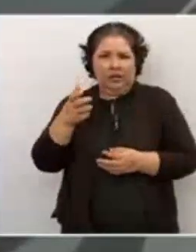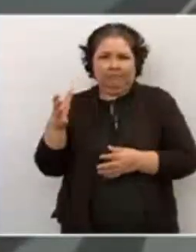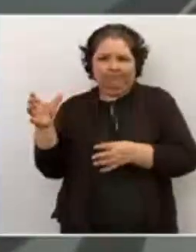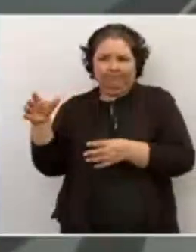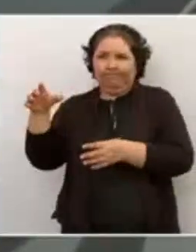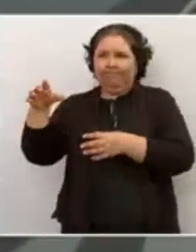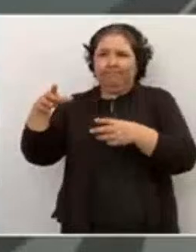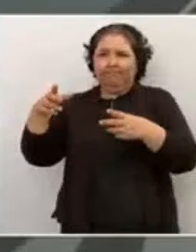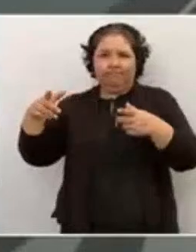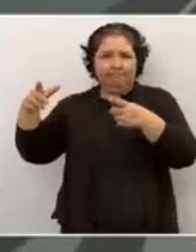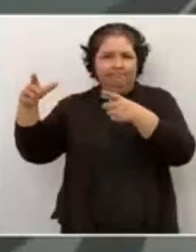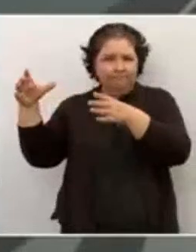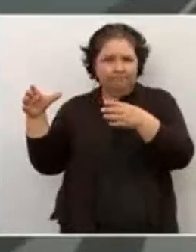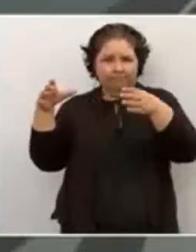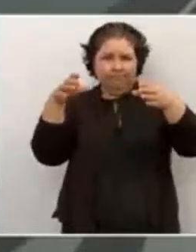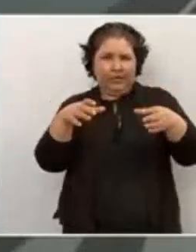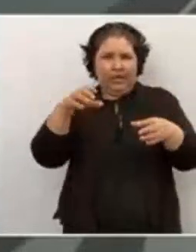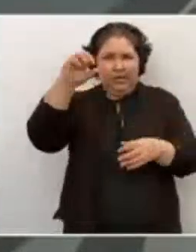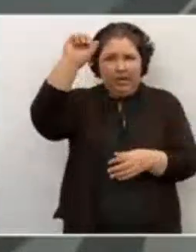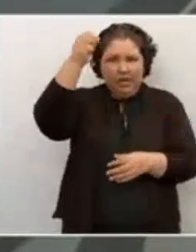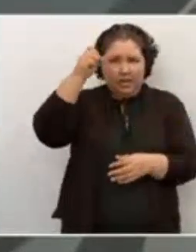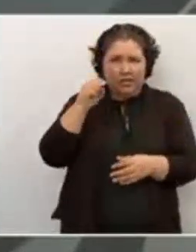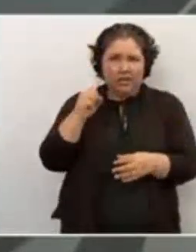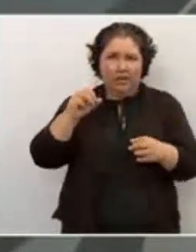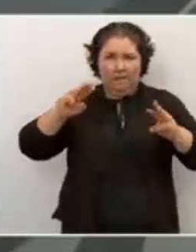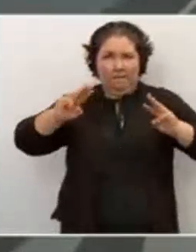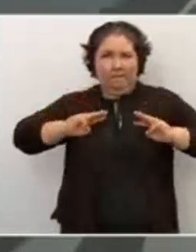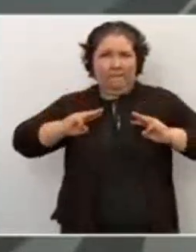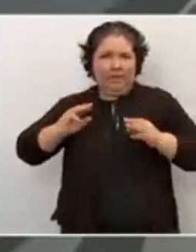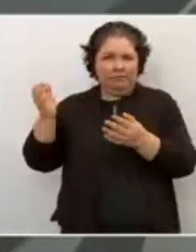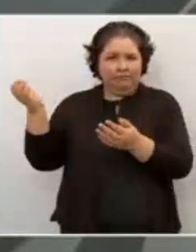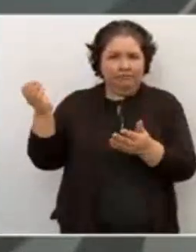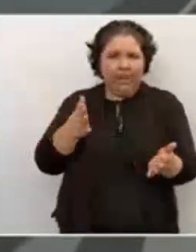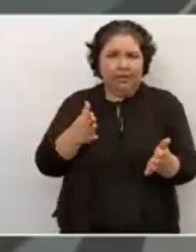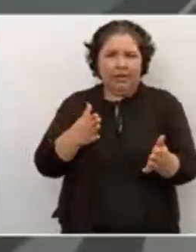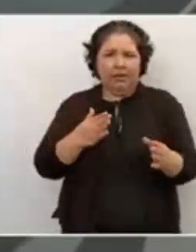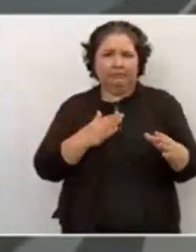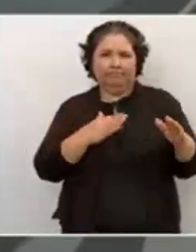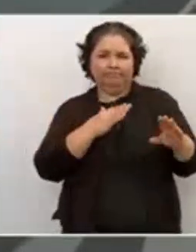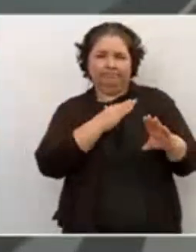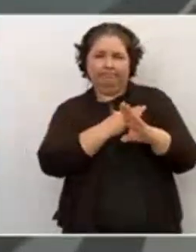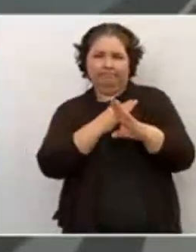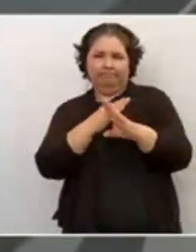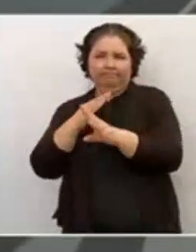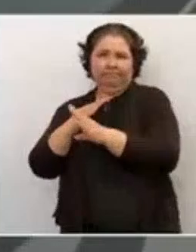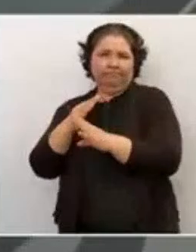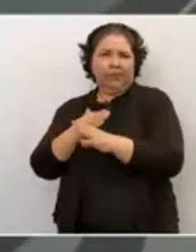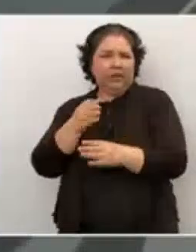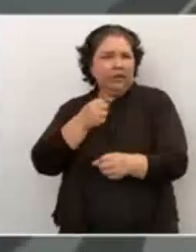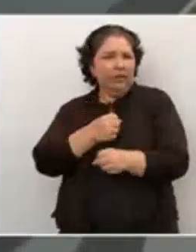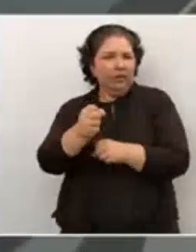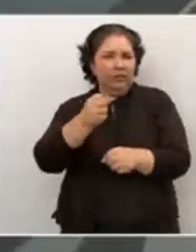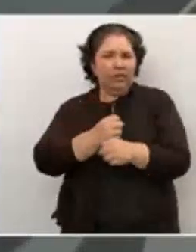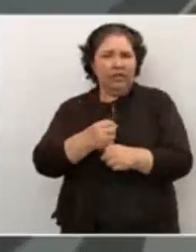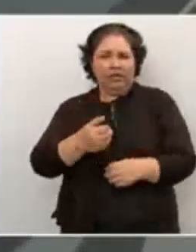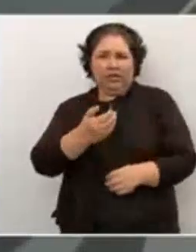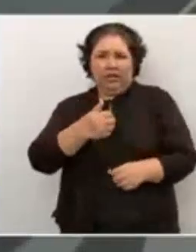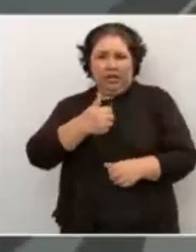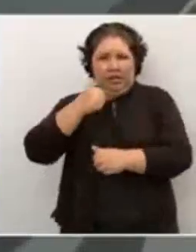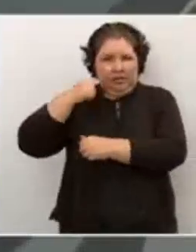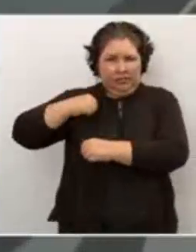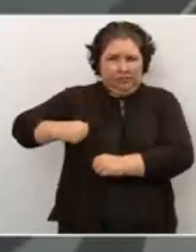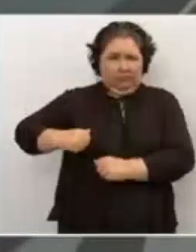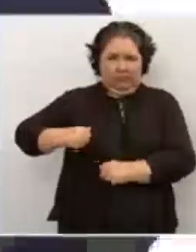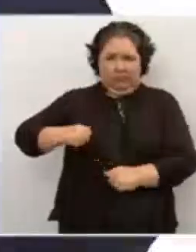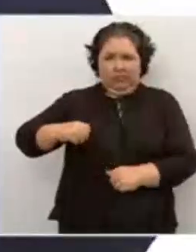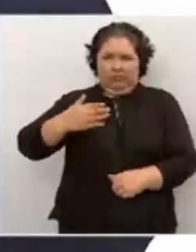a Sinaloa a contener la violencia, y gracias a este acto de autoridad presidencial estamos poco